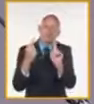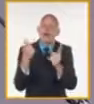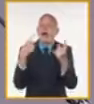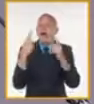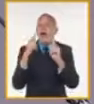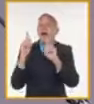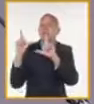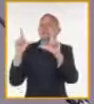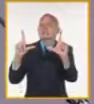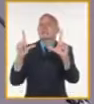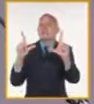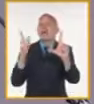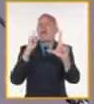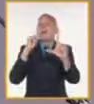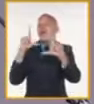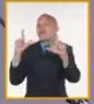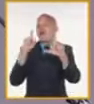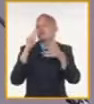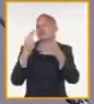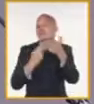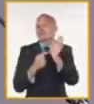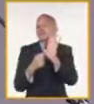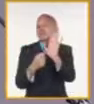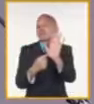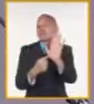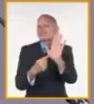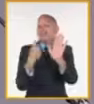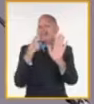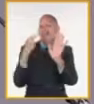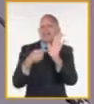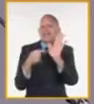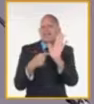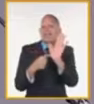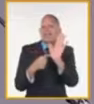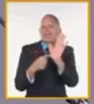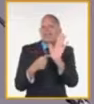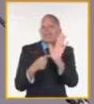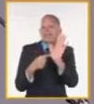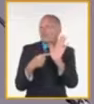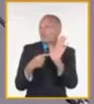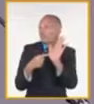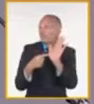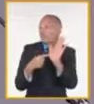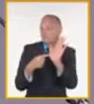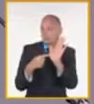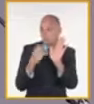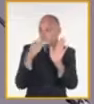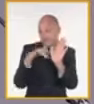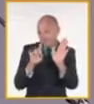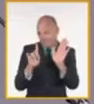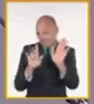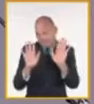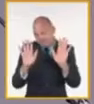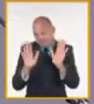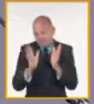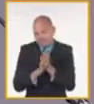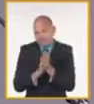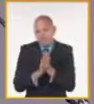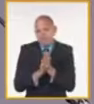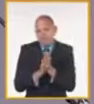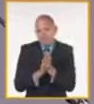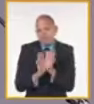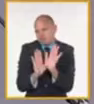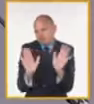organización cultura democrática que se dedica a acciones de desestabilización eh Y que no no la voy a